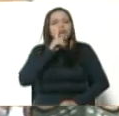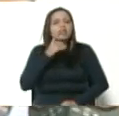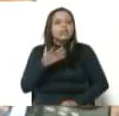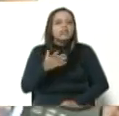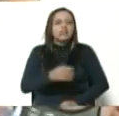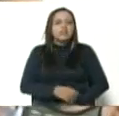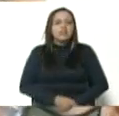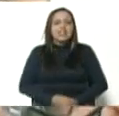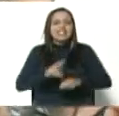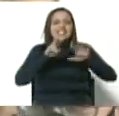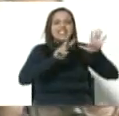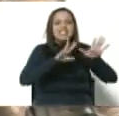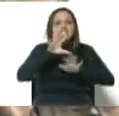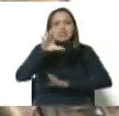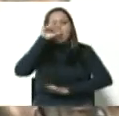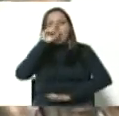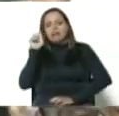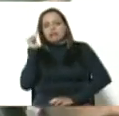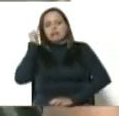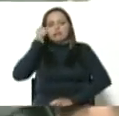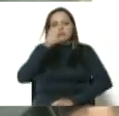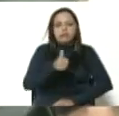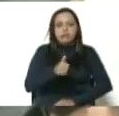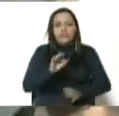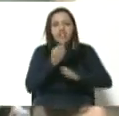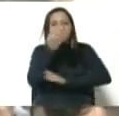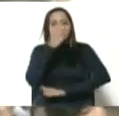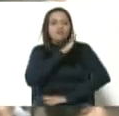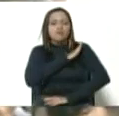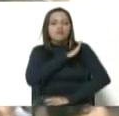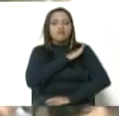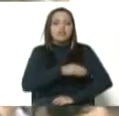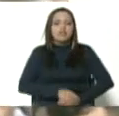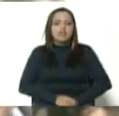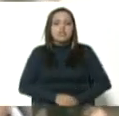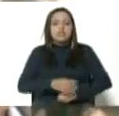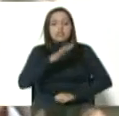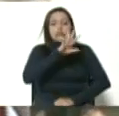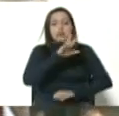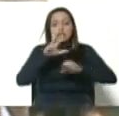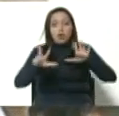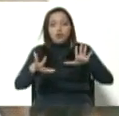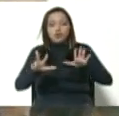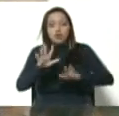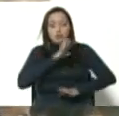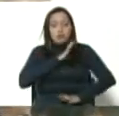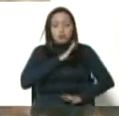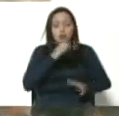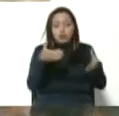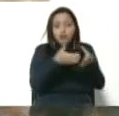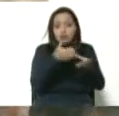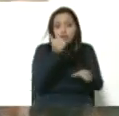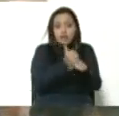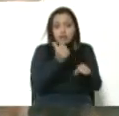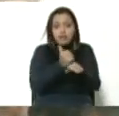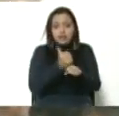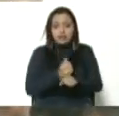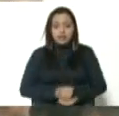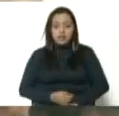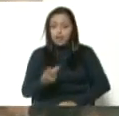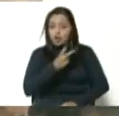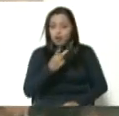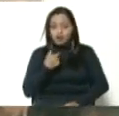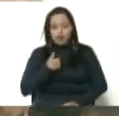los 75 años que tiene nuestra federación y 58 nuestro sindicato, que por cierto los dos los